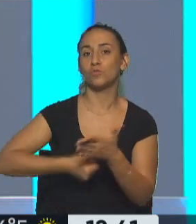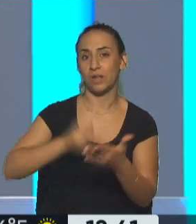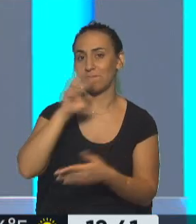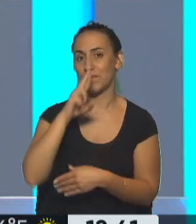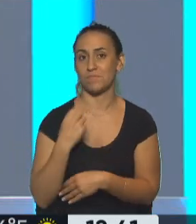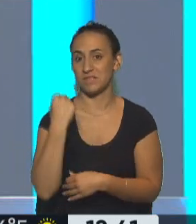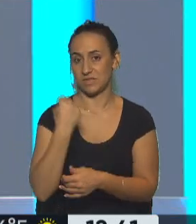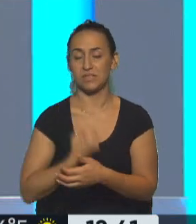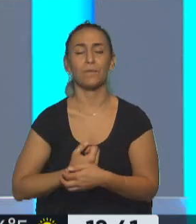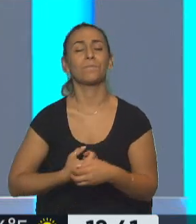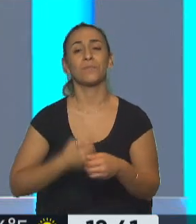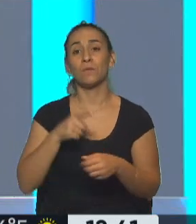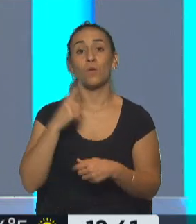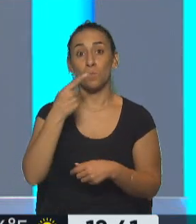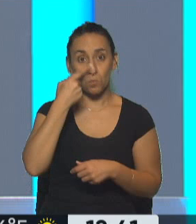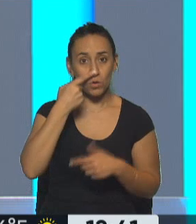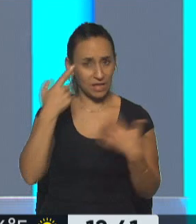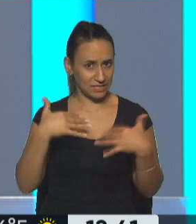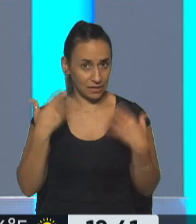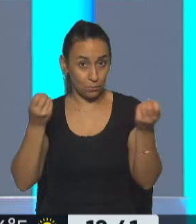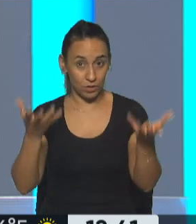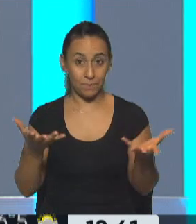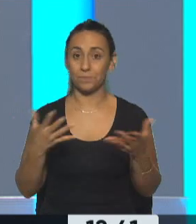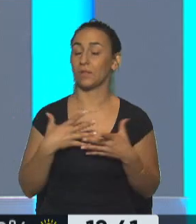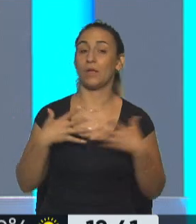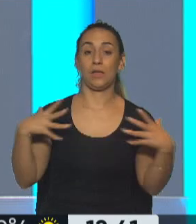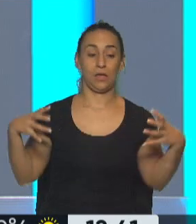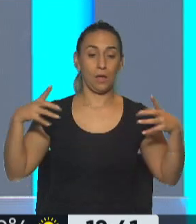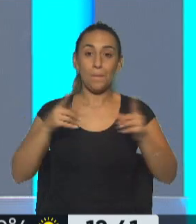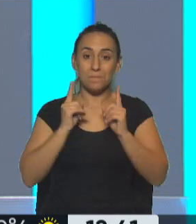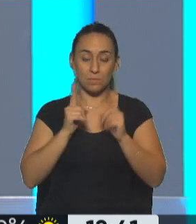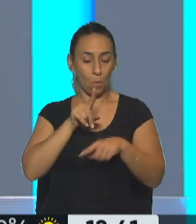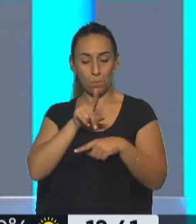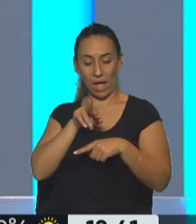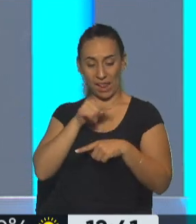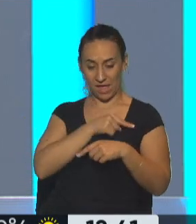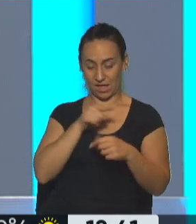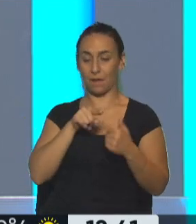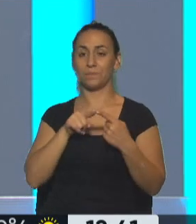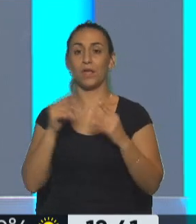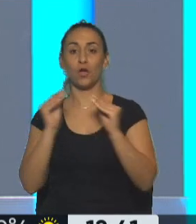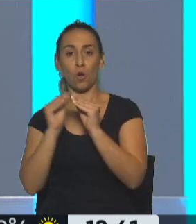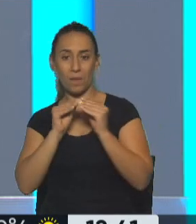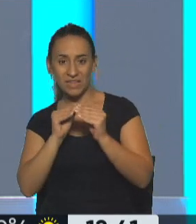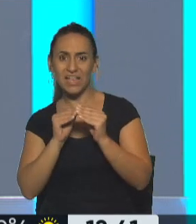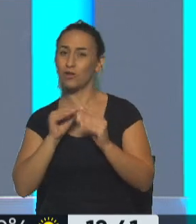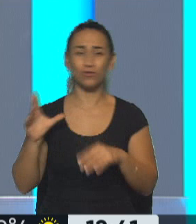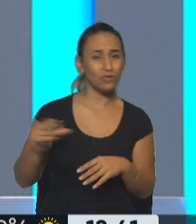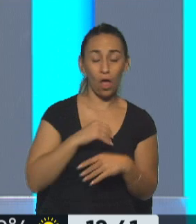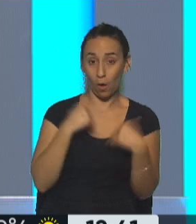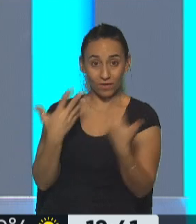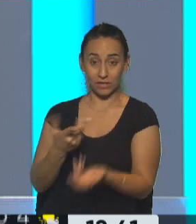caso porque por un lado compañeros de militancia su propia pareja todos ofrecieron su ADN